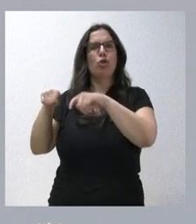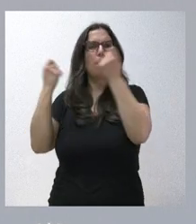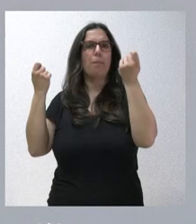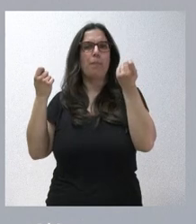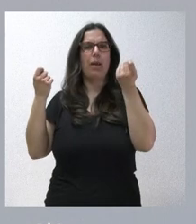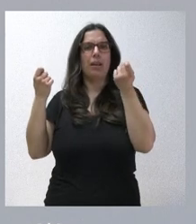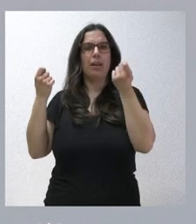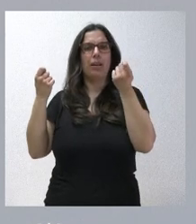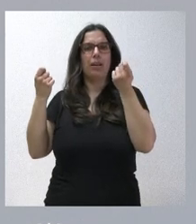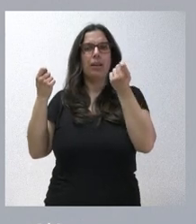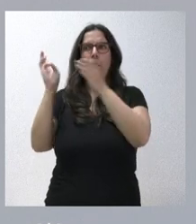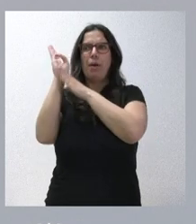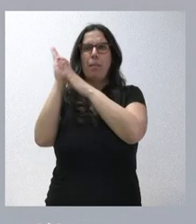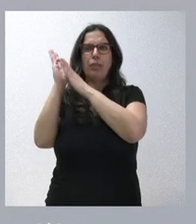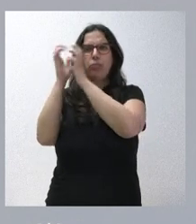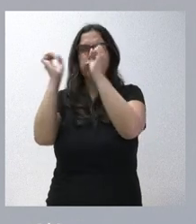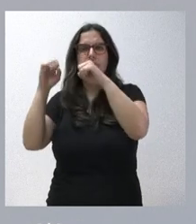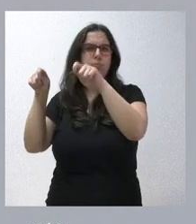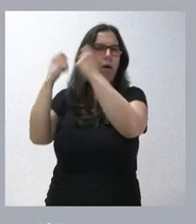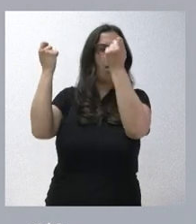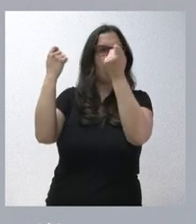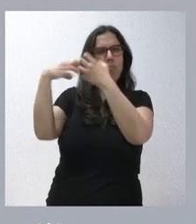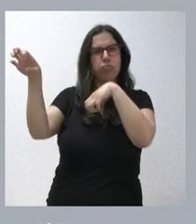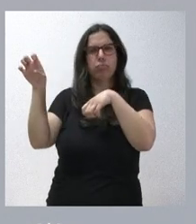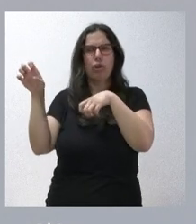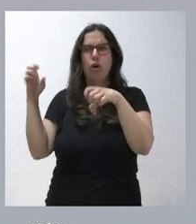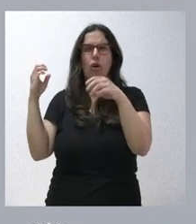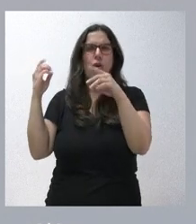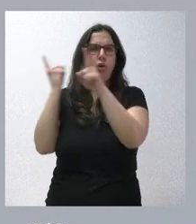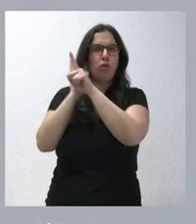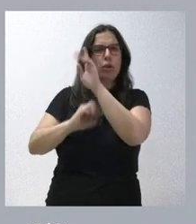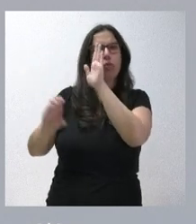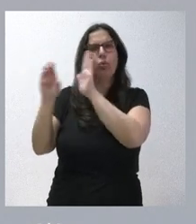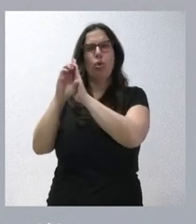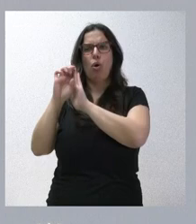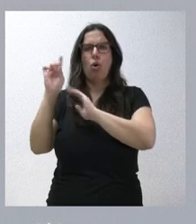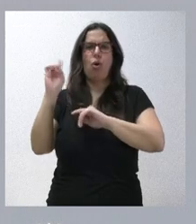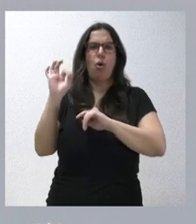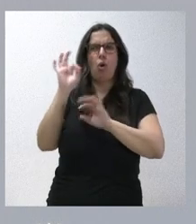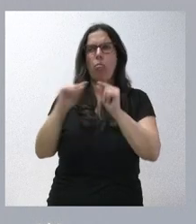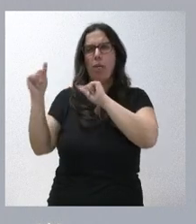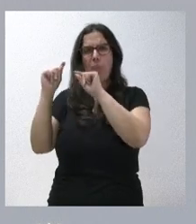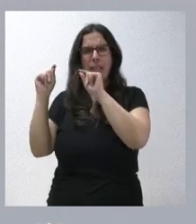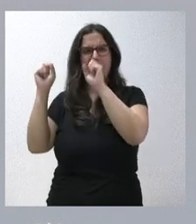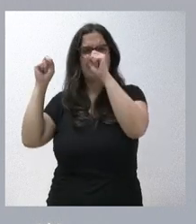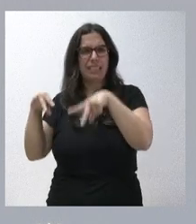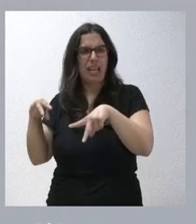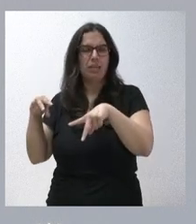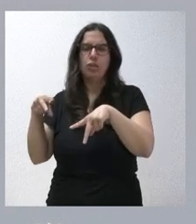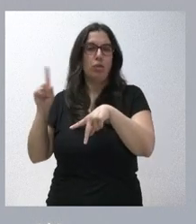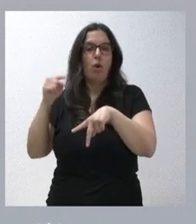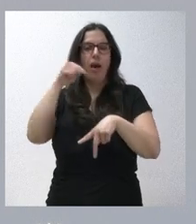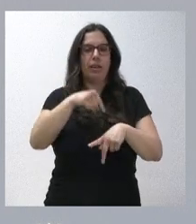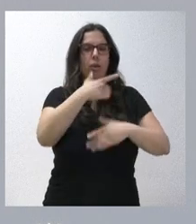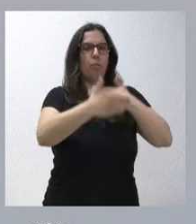consenso parlamentario con el fin de romper el consenso constitucional y con el fin de impedir cualquier tipo de debate se está ante un